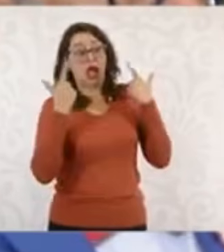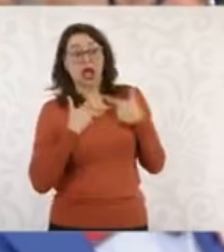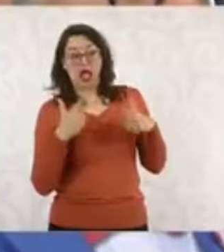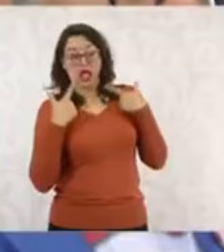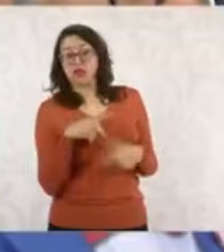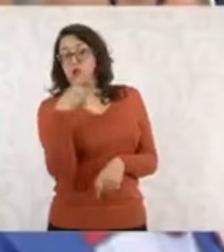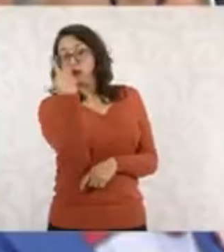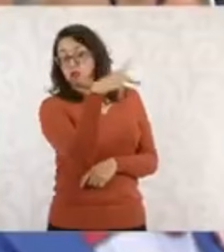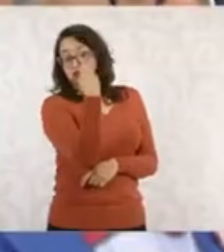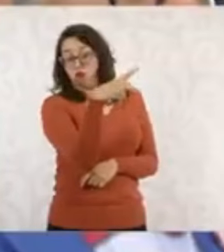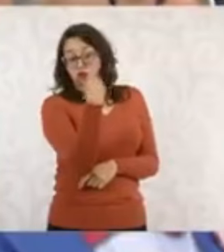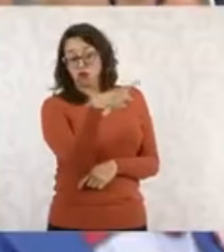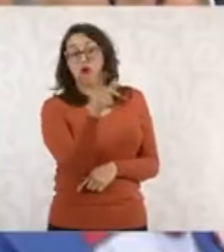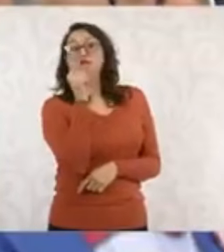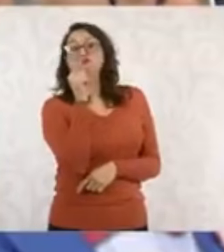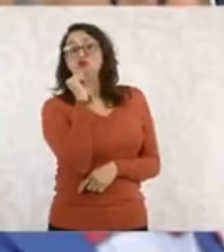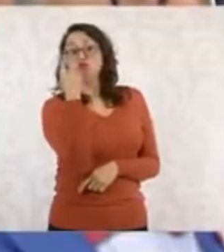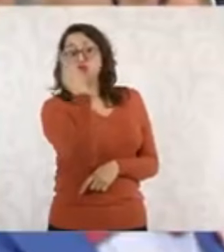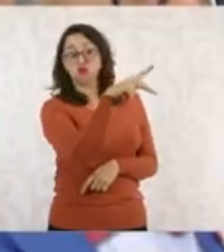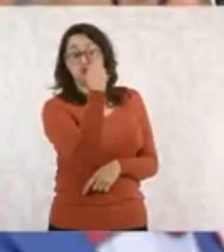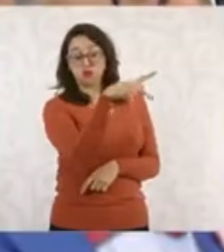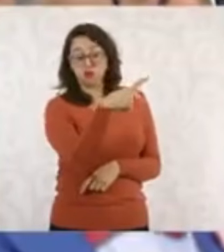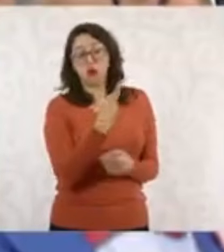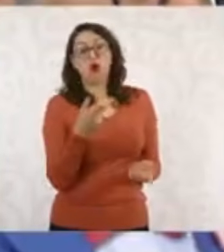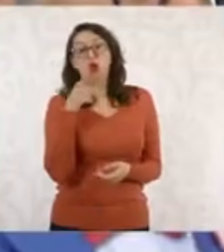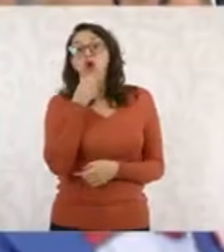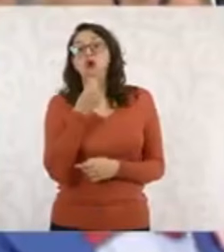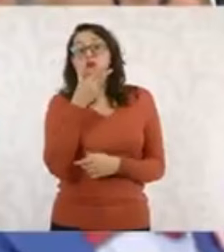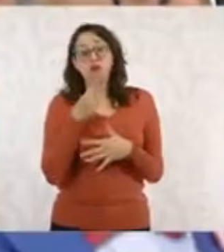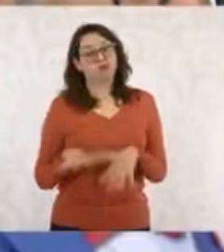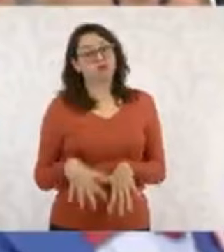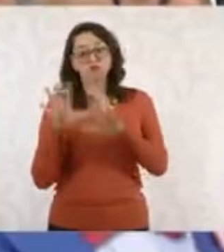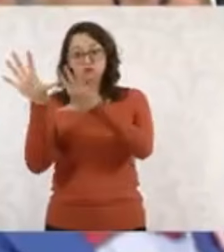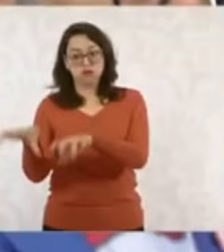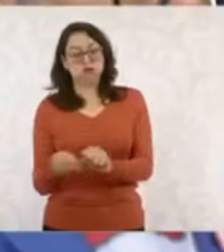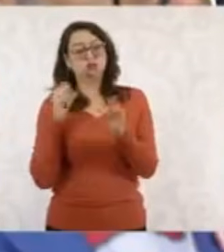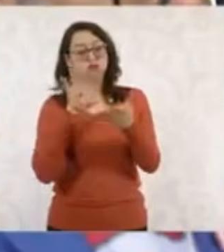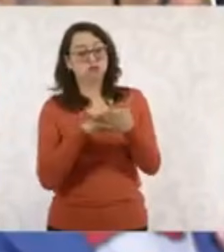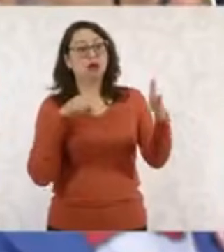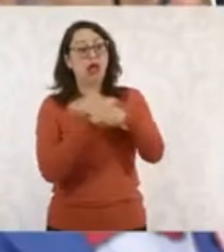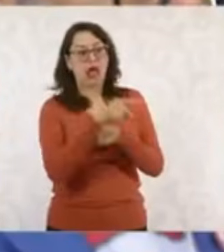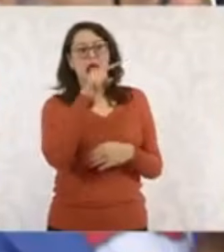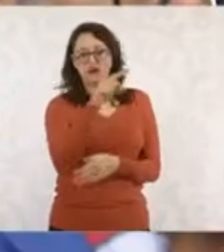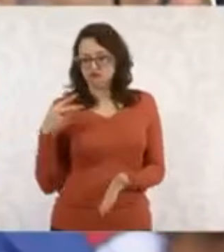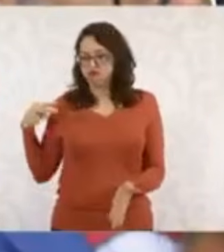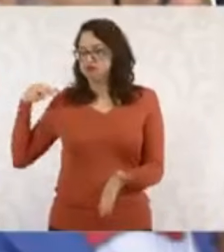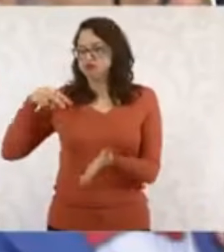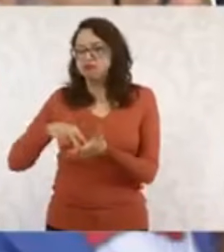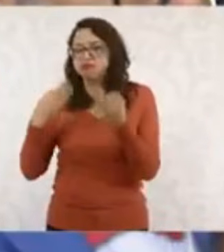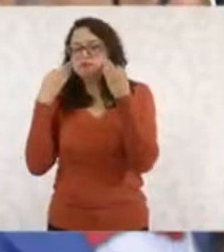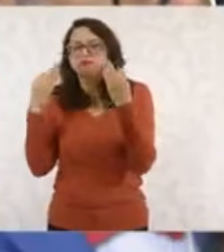esa agencia norteamericana quienes realizaron el arresto y que él vino y supervisó personalmente esta